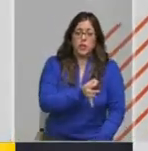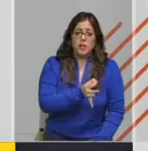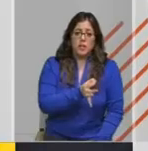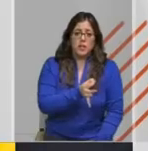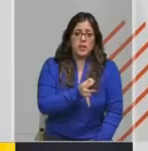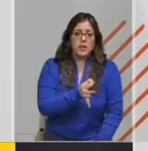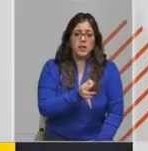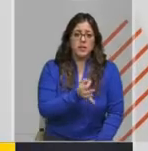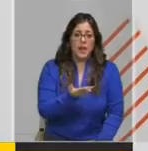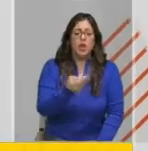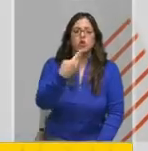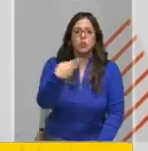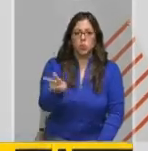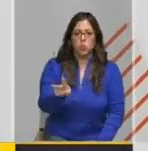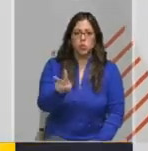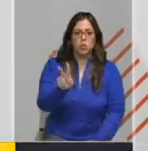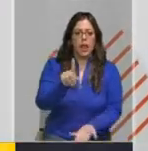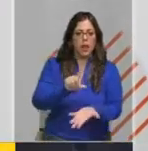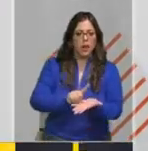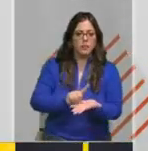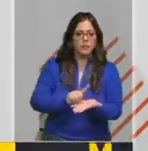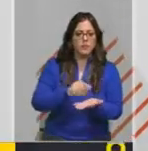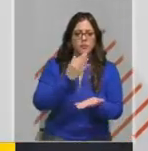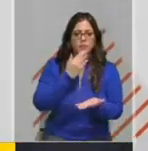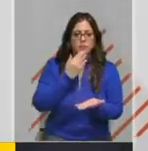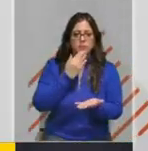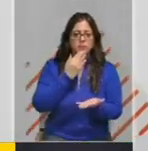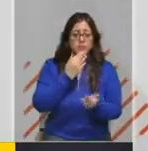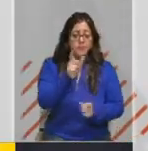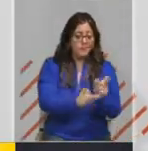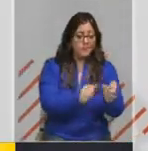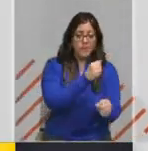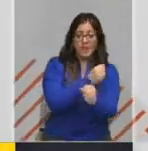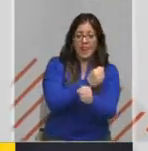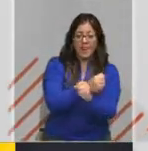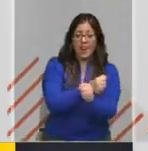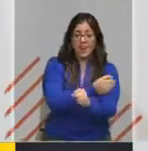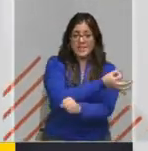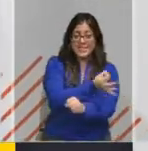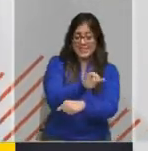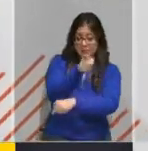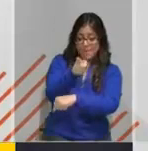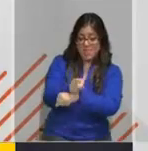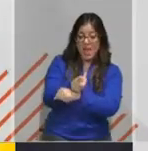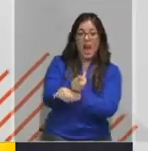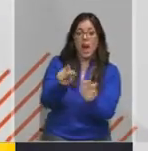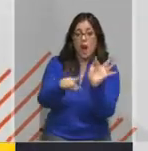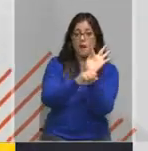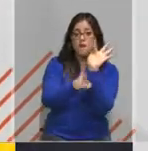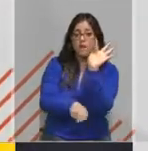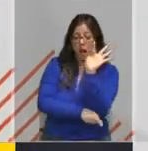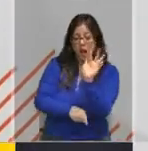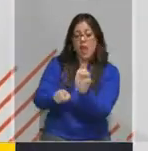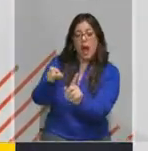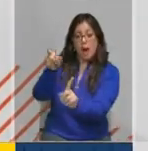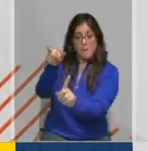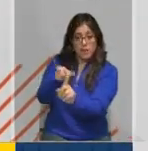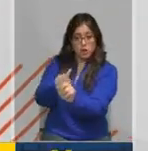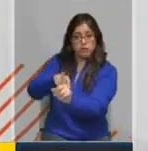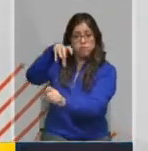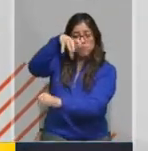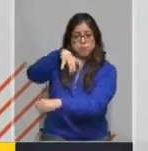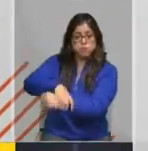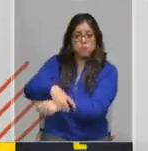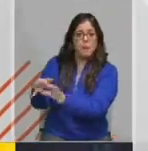parte el dueño de este local, pero por el otro lado carabineros dice que por instrucción de la fiscalía fue detenida esta persona por